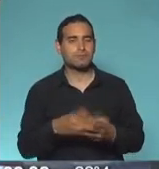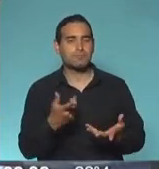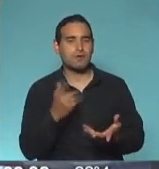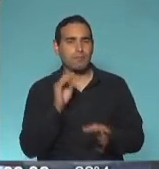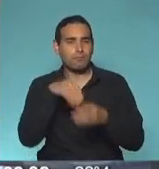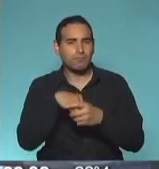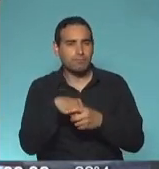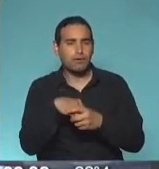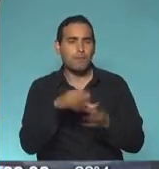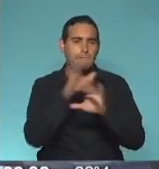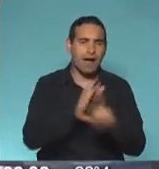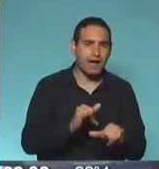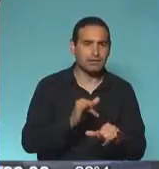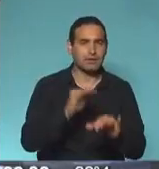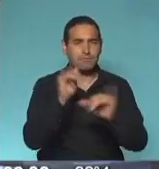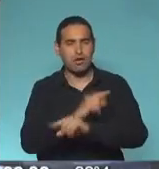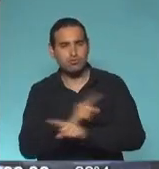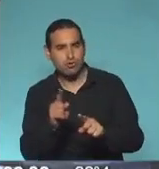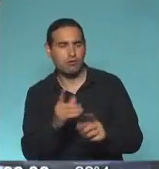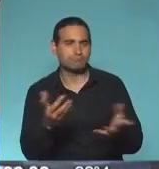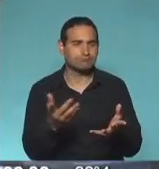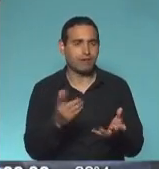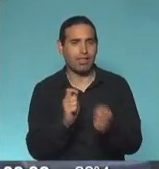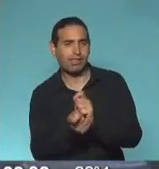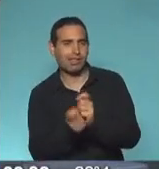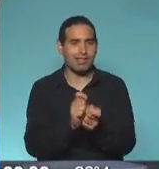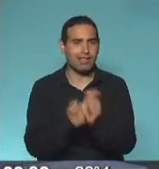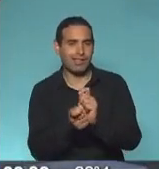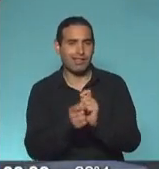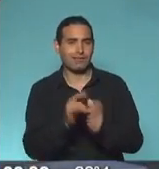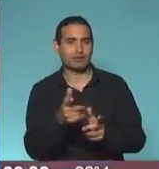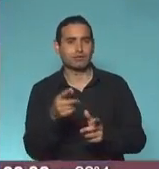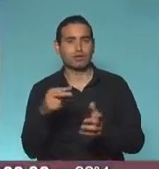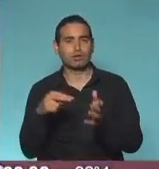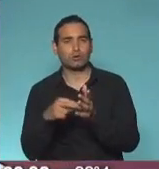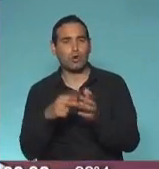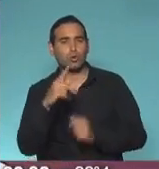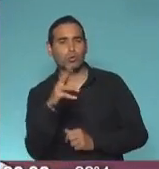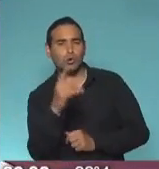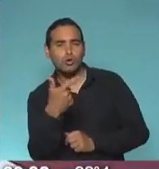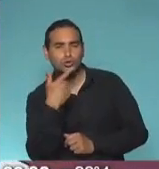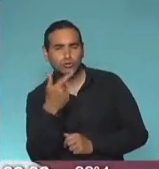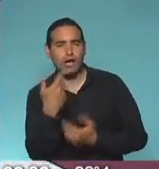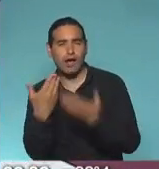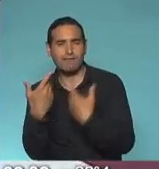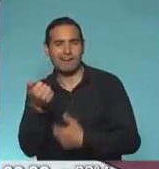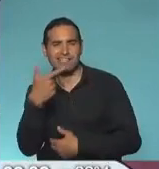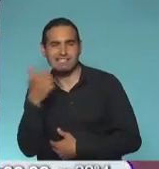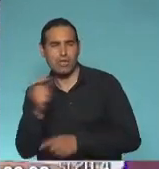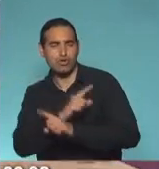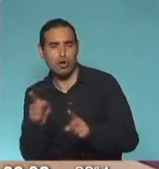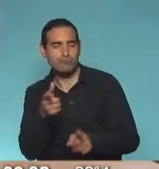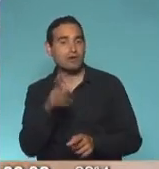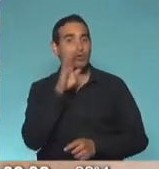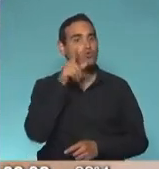de las conversaciones de paz, no participar de las conversaciones de paz, no permitirle a los kurdos hablar con Assad. A mí me parece que lo que Estados Unidos le pasa a Estados Unidos